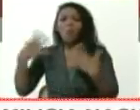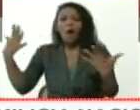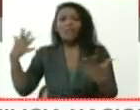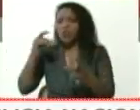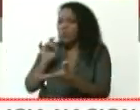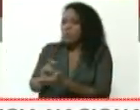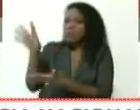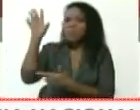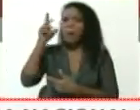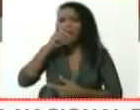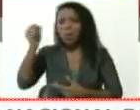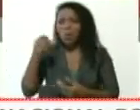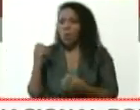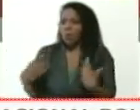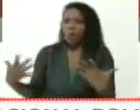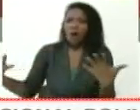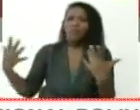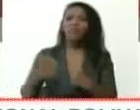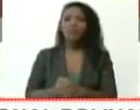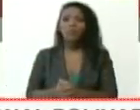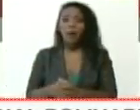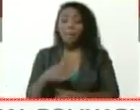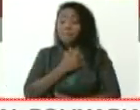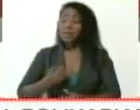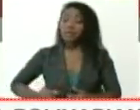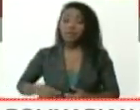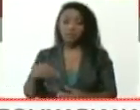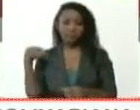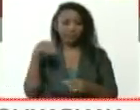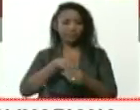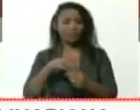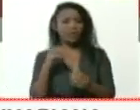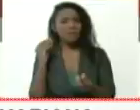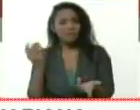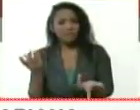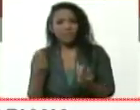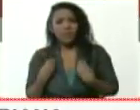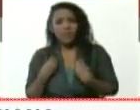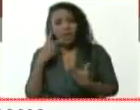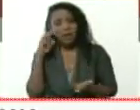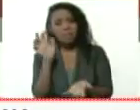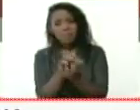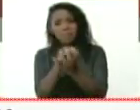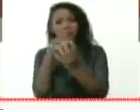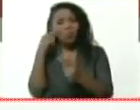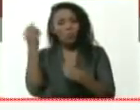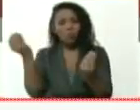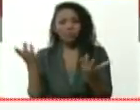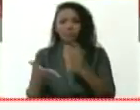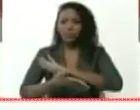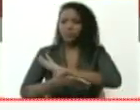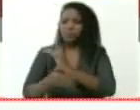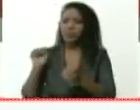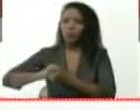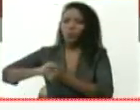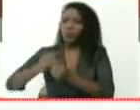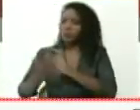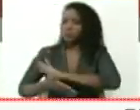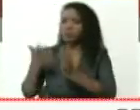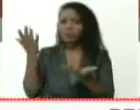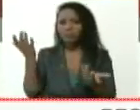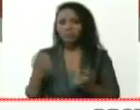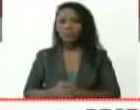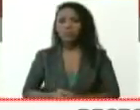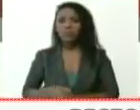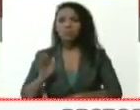Yo decía: no, el presidente pues puede vivir en Margarita o en Los Roques, ¿no? Pero ¿por qué? No,